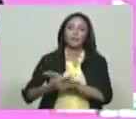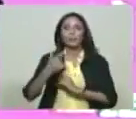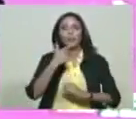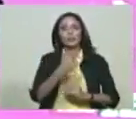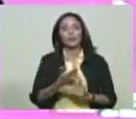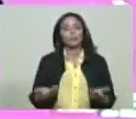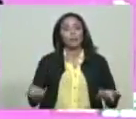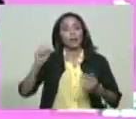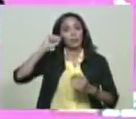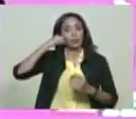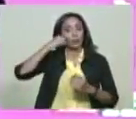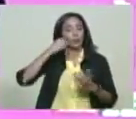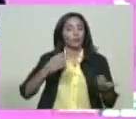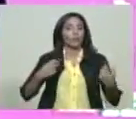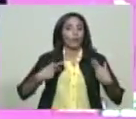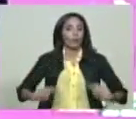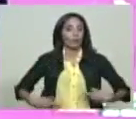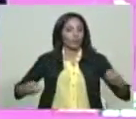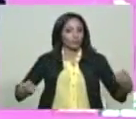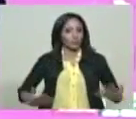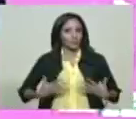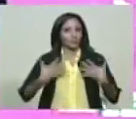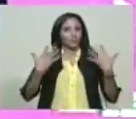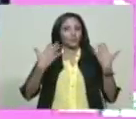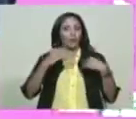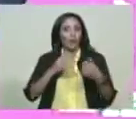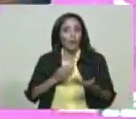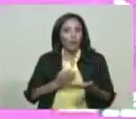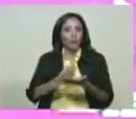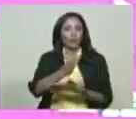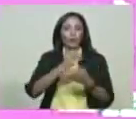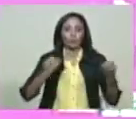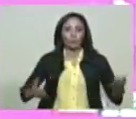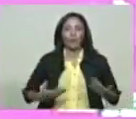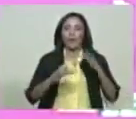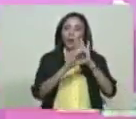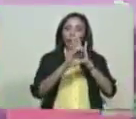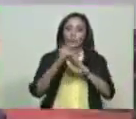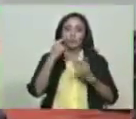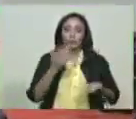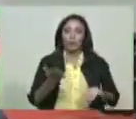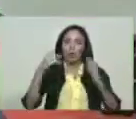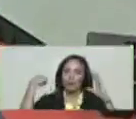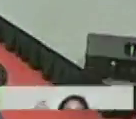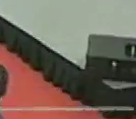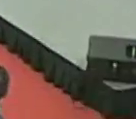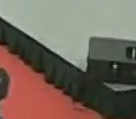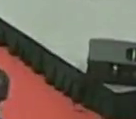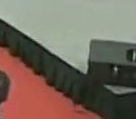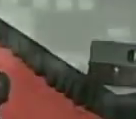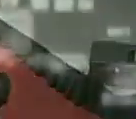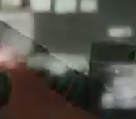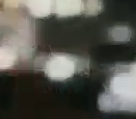recordar es vivir para seguir viviendo los días constituyentes adelante vídeo